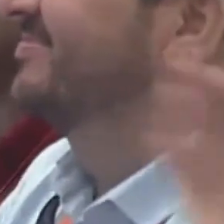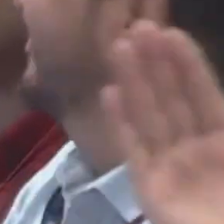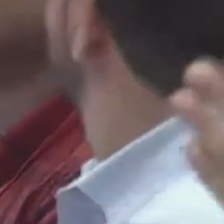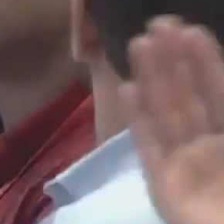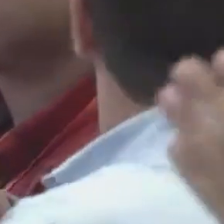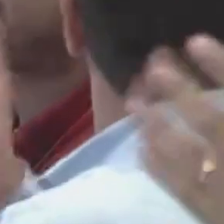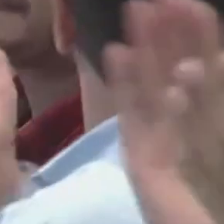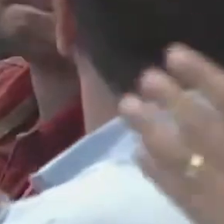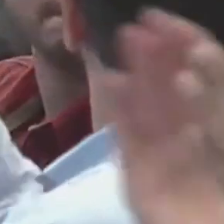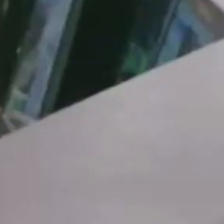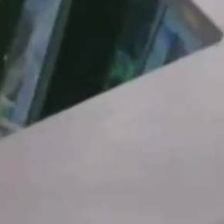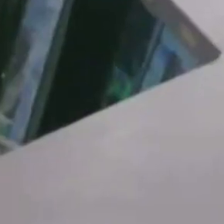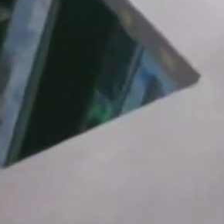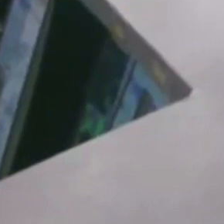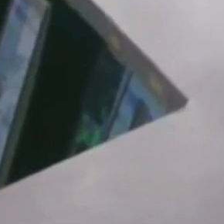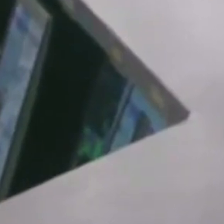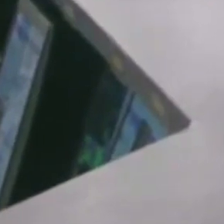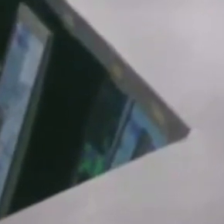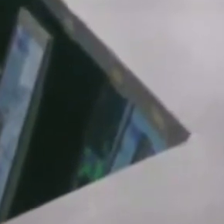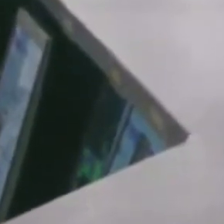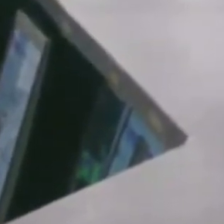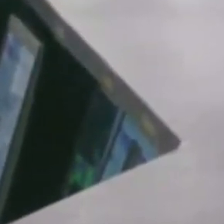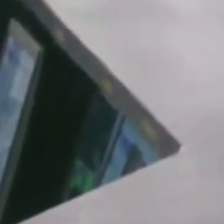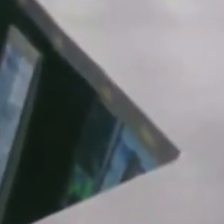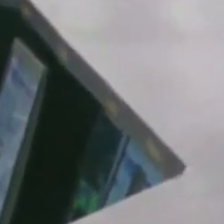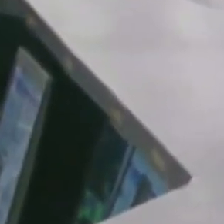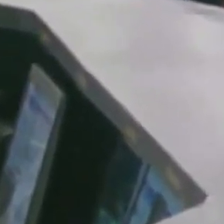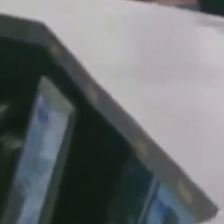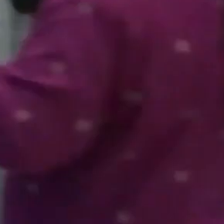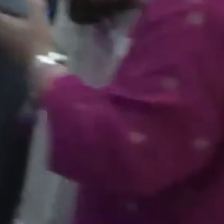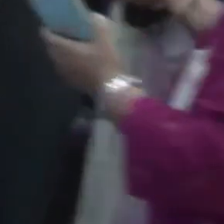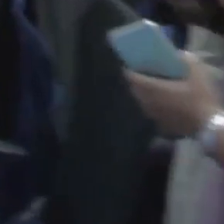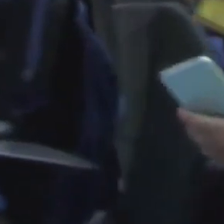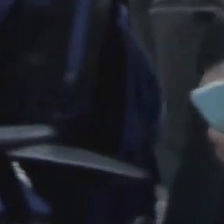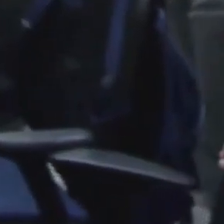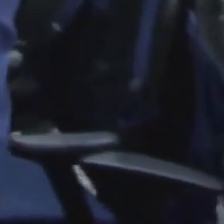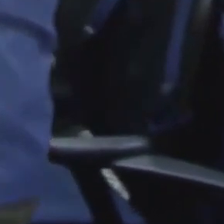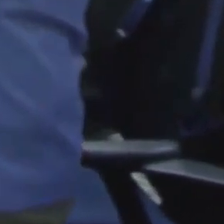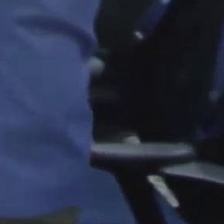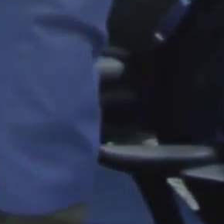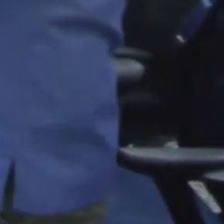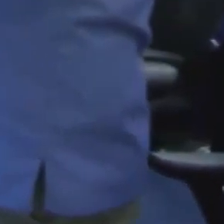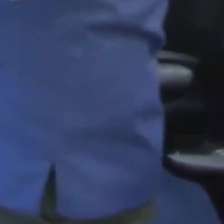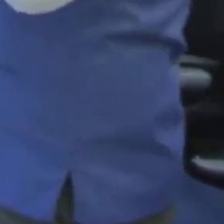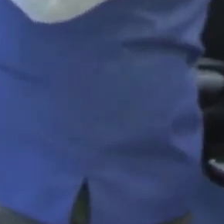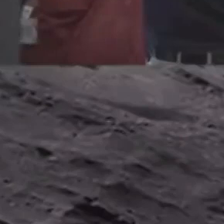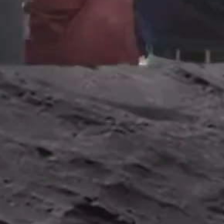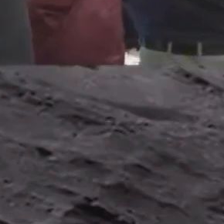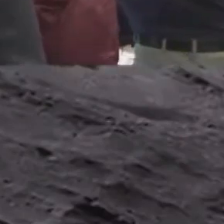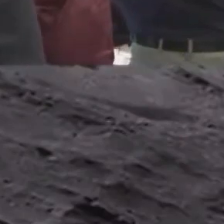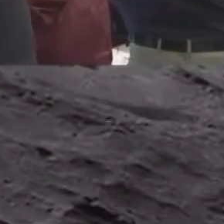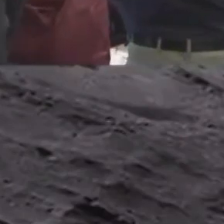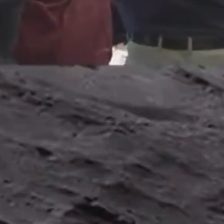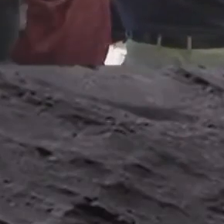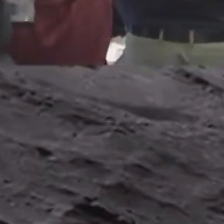ver en directo el alunizaje. La misión se lanzó a mediados de julio y orbitó la Tierra varias veces para adquirir